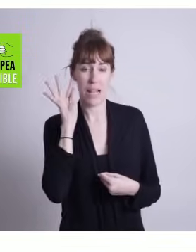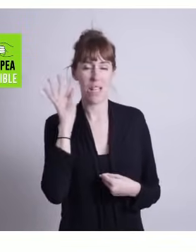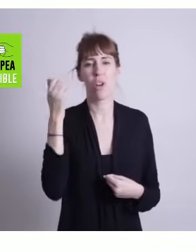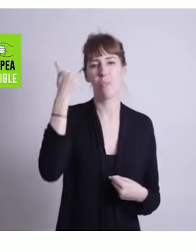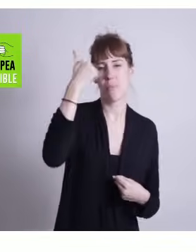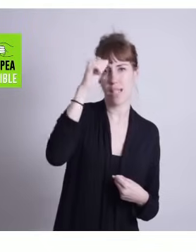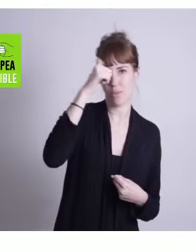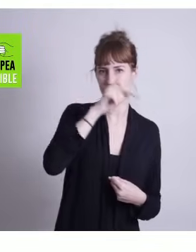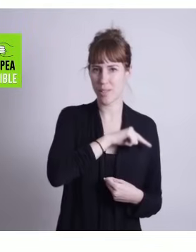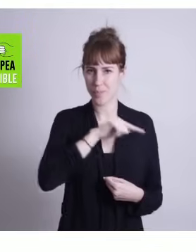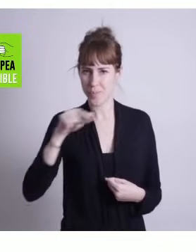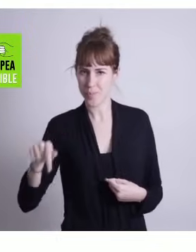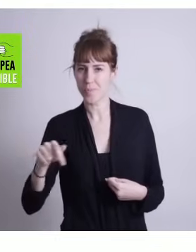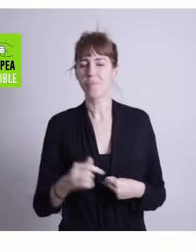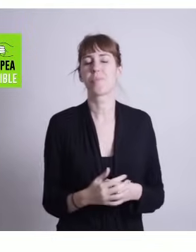lado masculino.